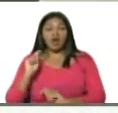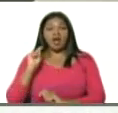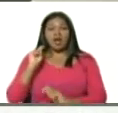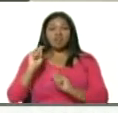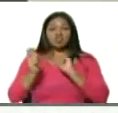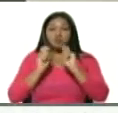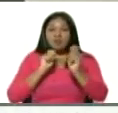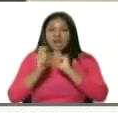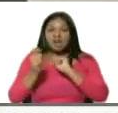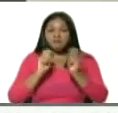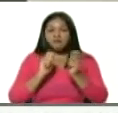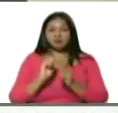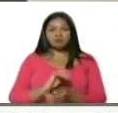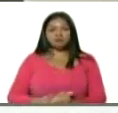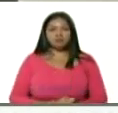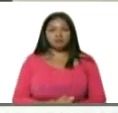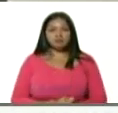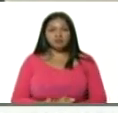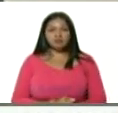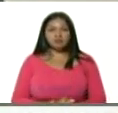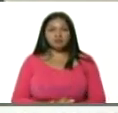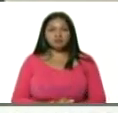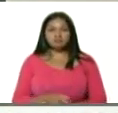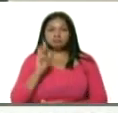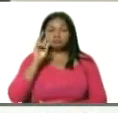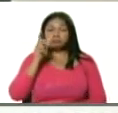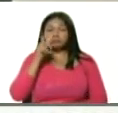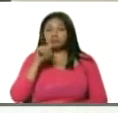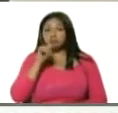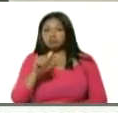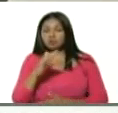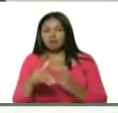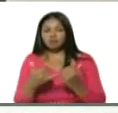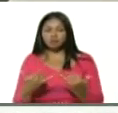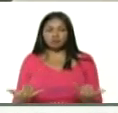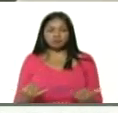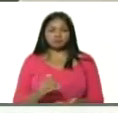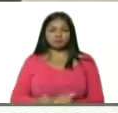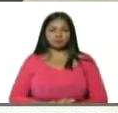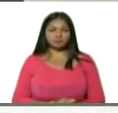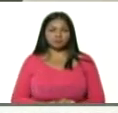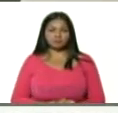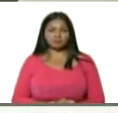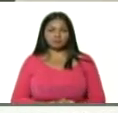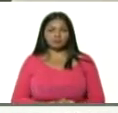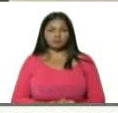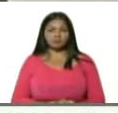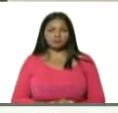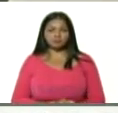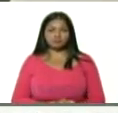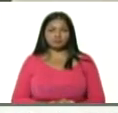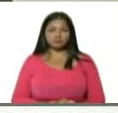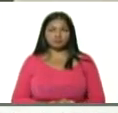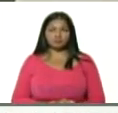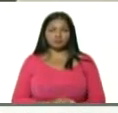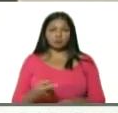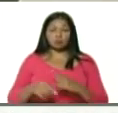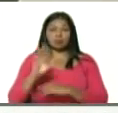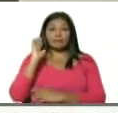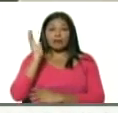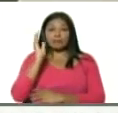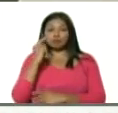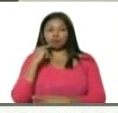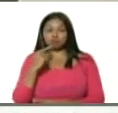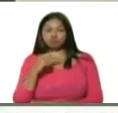y en atención a cada una de las denuncias que surgieron allí, de los exhortos que nos hizo el Parlamento, hemos